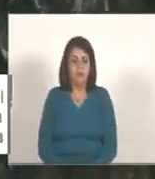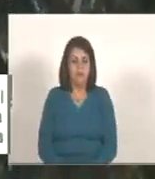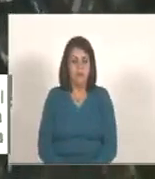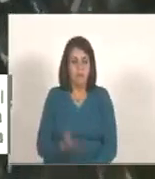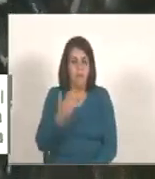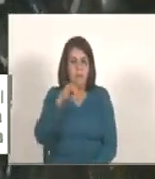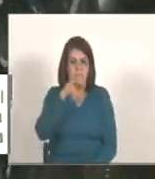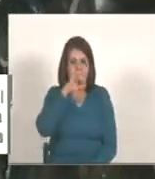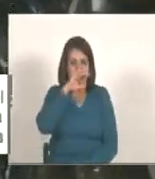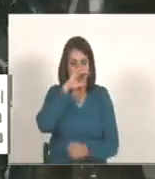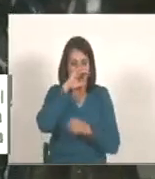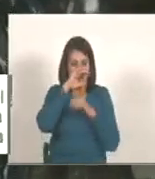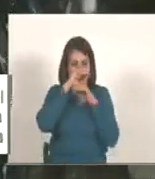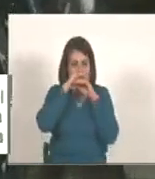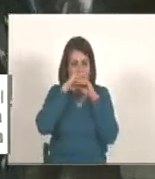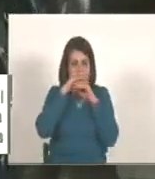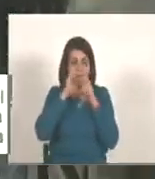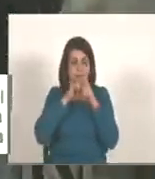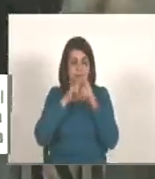Aún